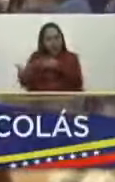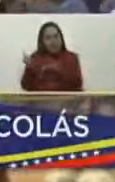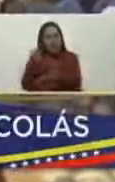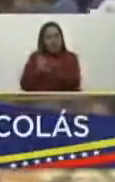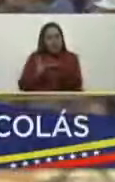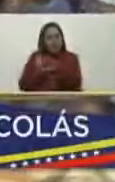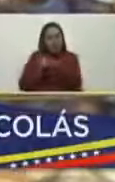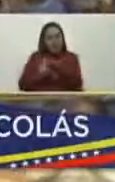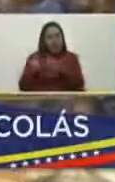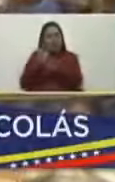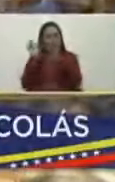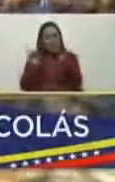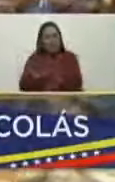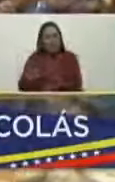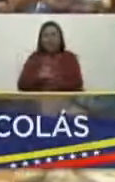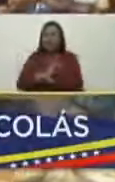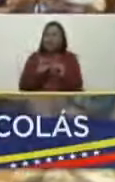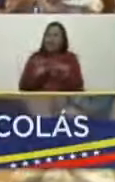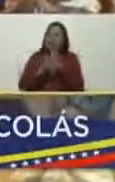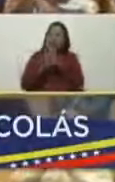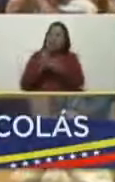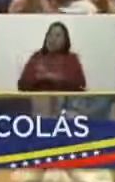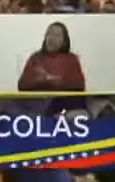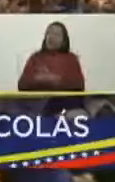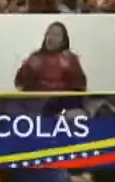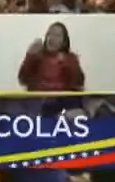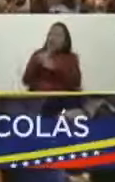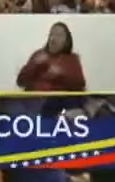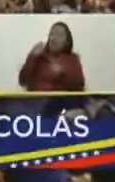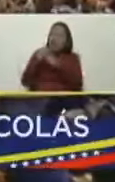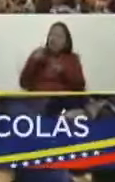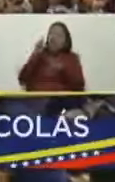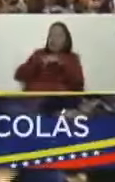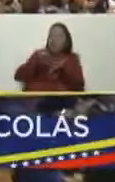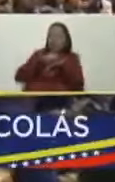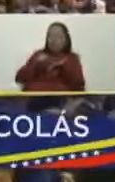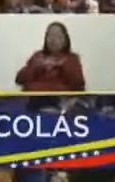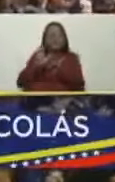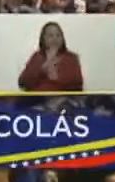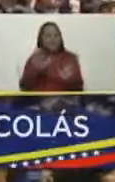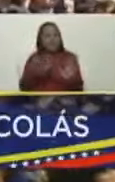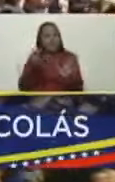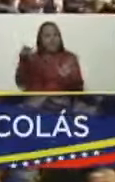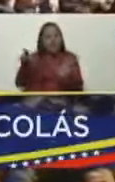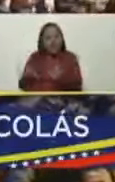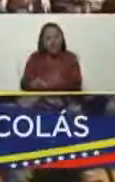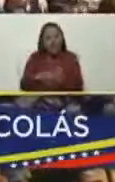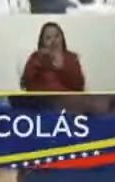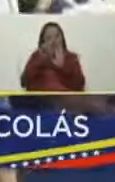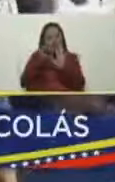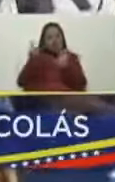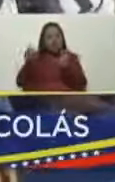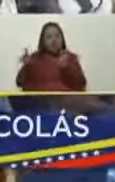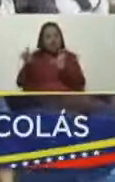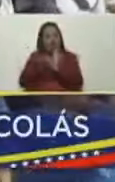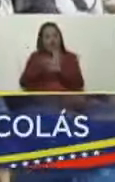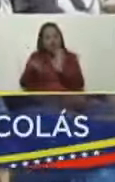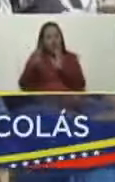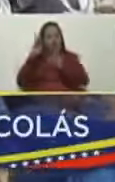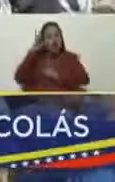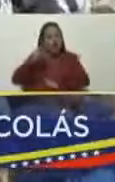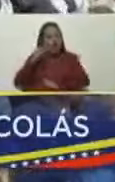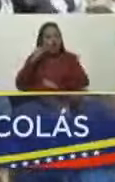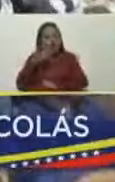vigencia. Es una forma de desburocratizar. Y lo bueno es, presidente, que estamos agarrando una ley joven y basado en la experiencia de